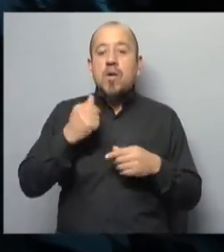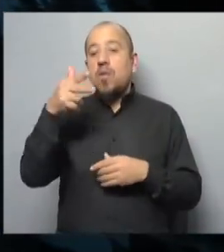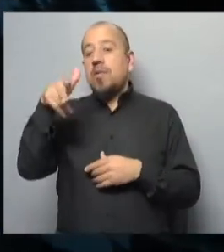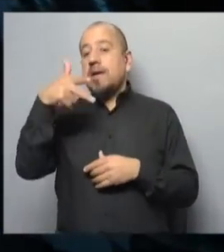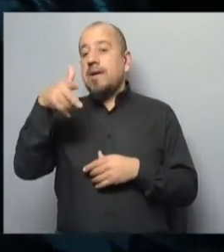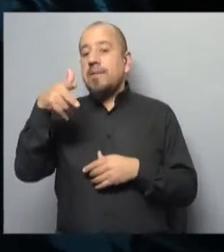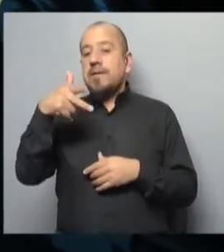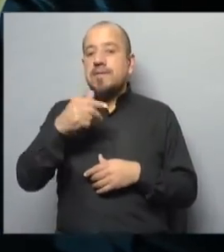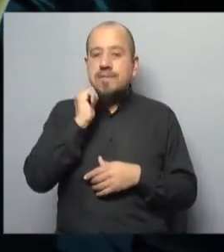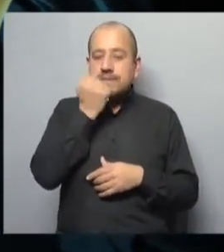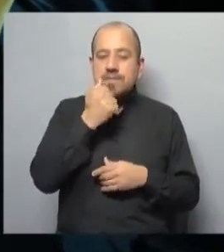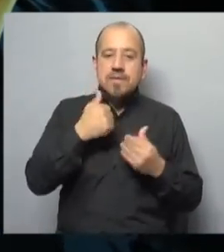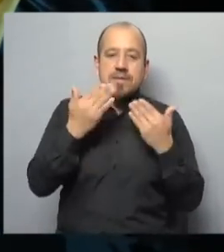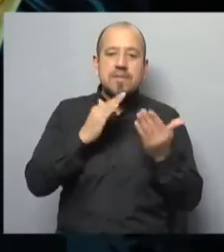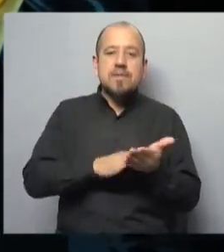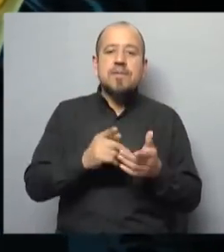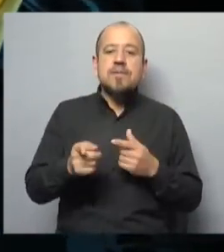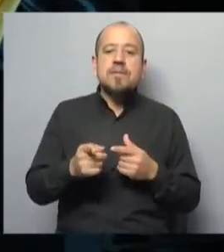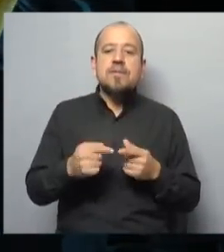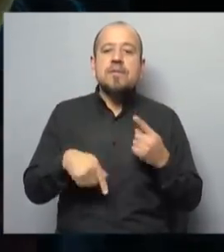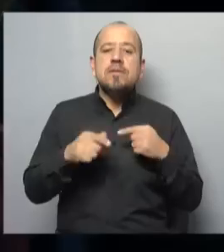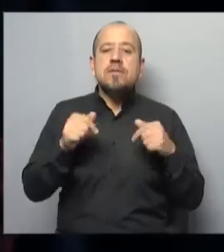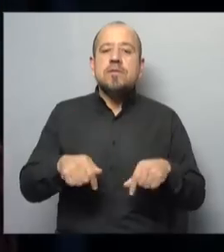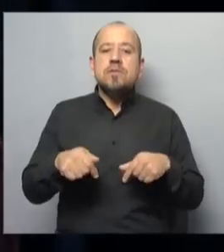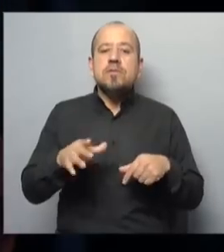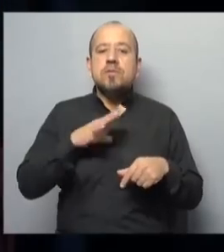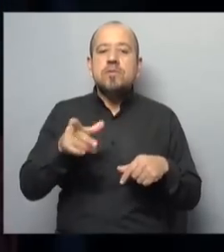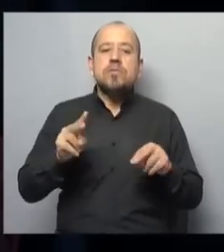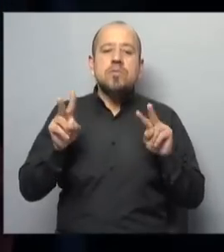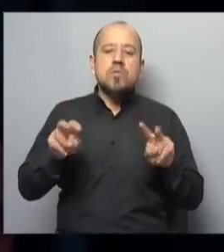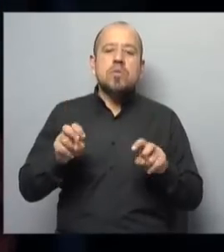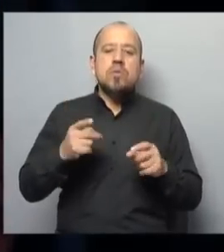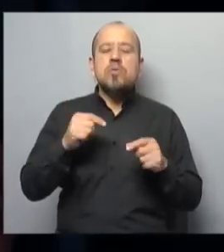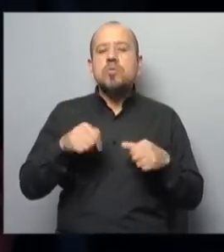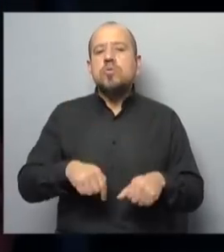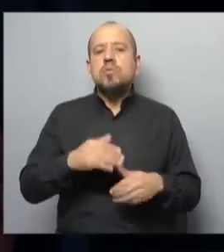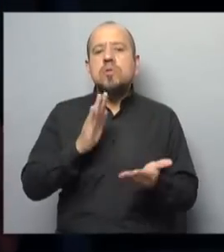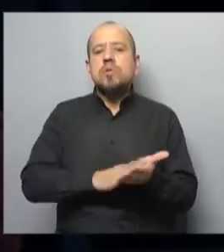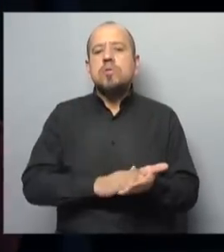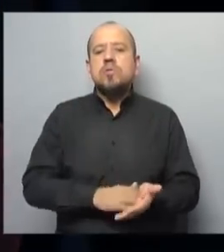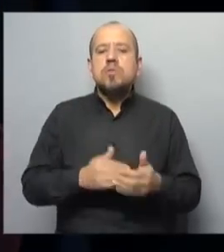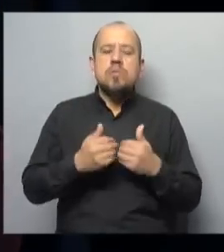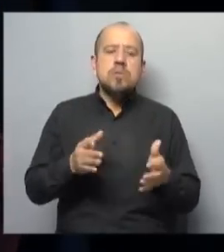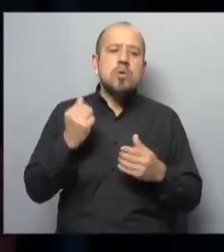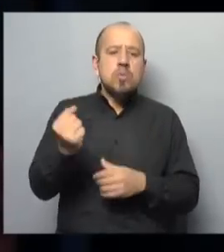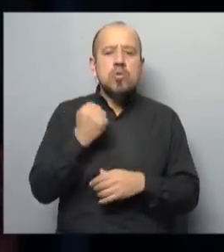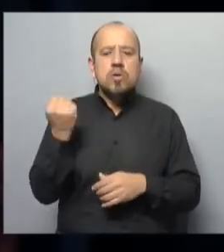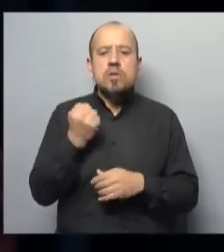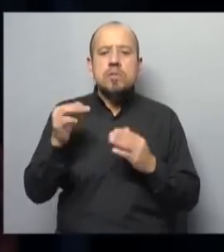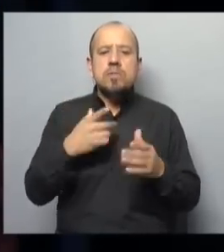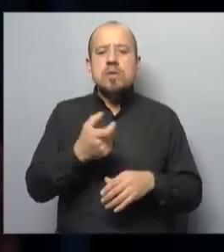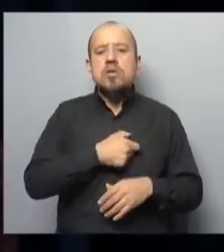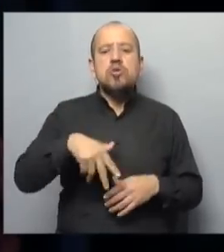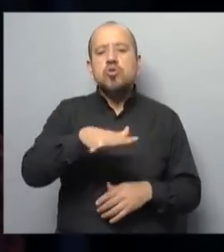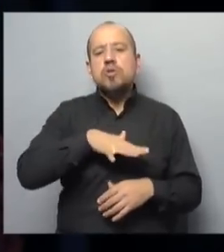cree bueno estos días hemos vivido un tema ellos yo planteaba hoy cuando empezamos qué importancia tiene para la sociedad